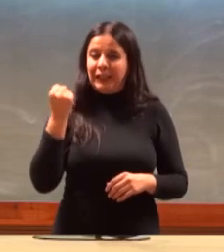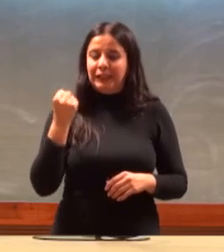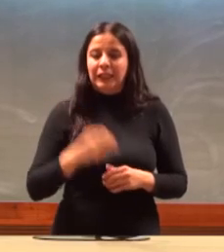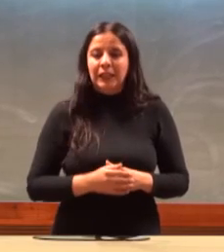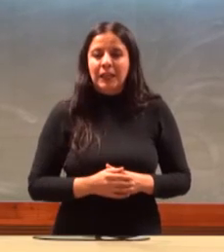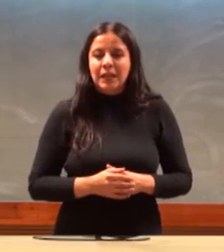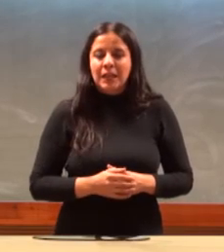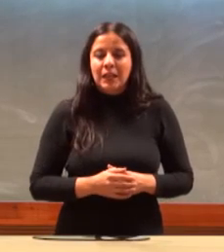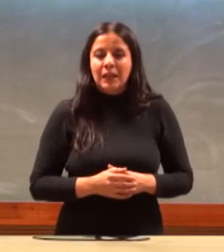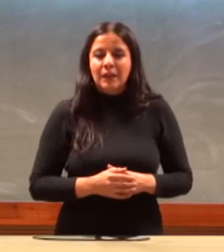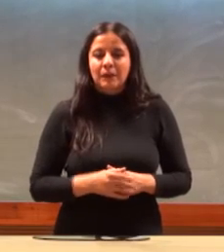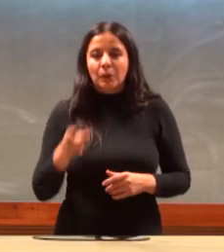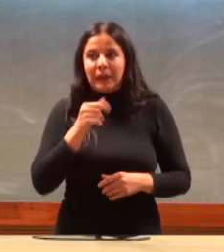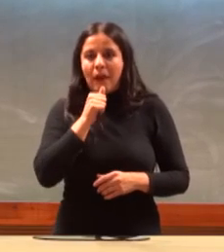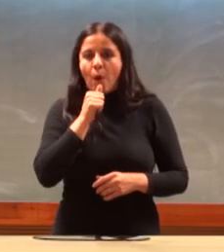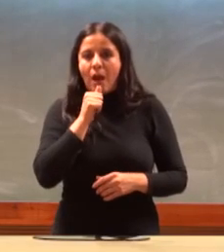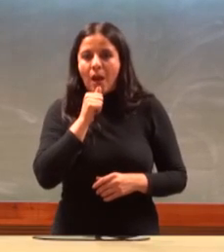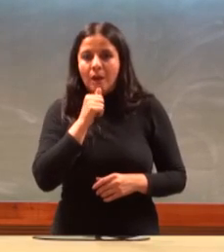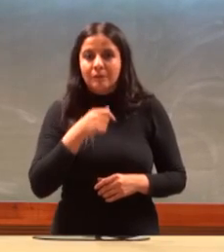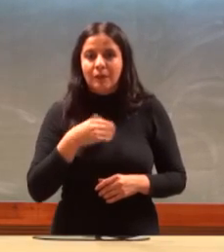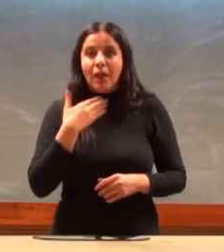eh voy a tomar un poco de